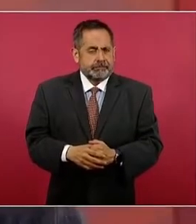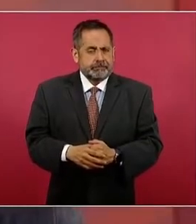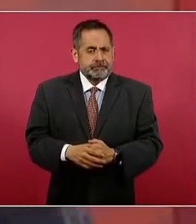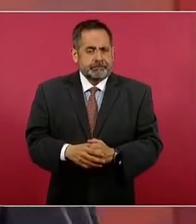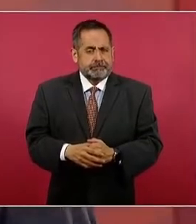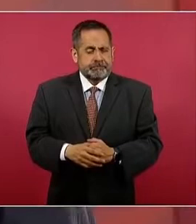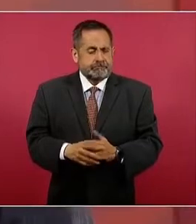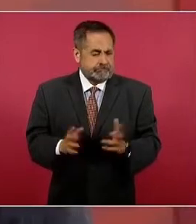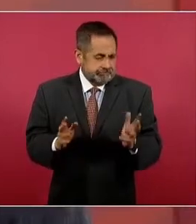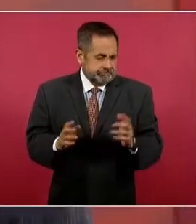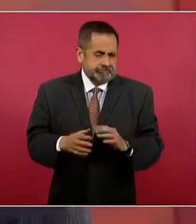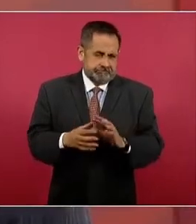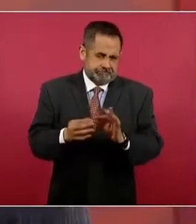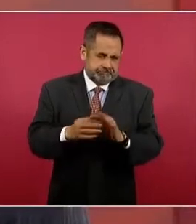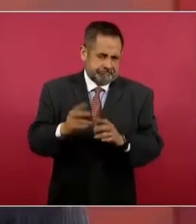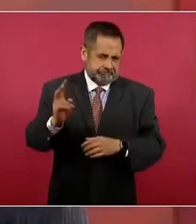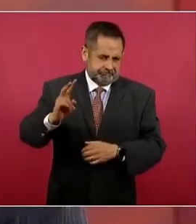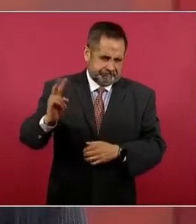no es por nada,